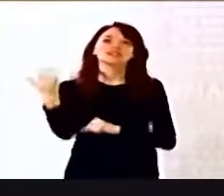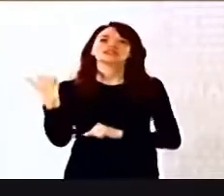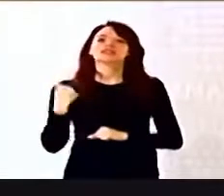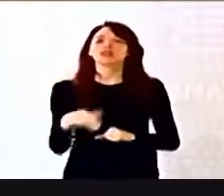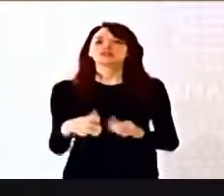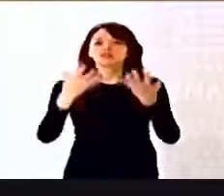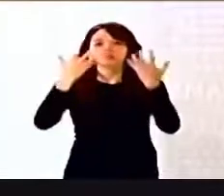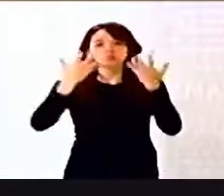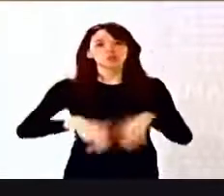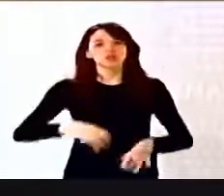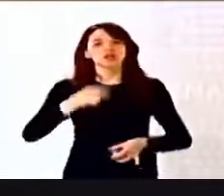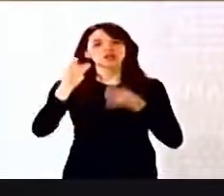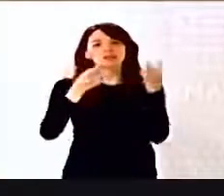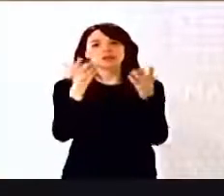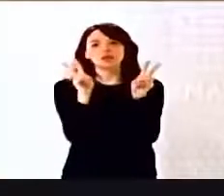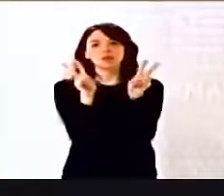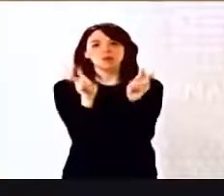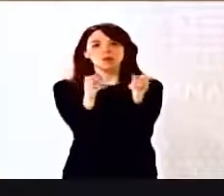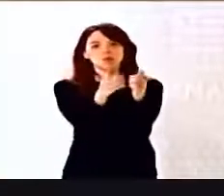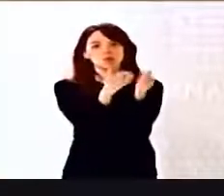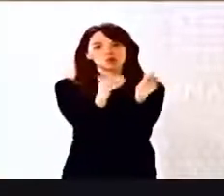nuevas actividades